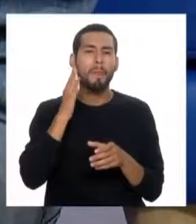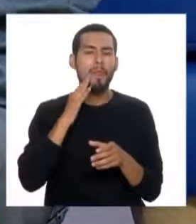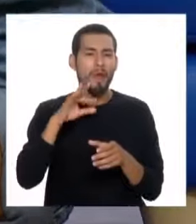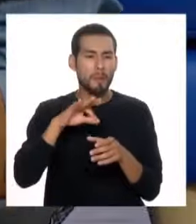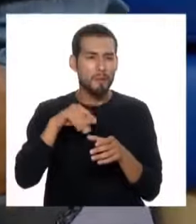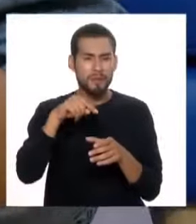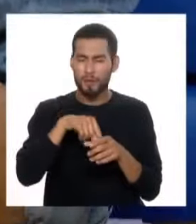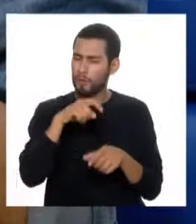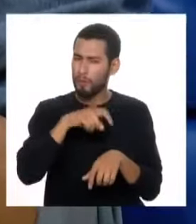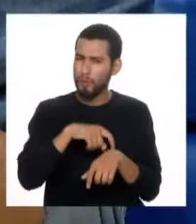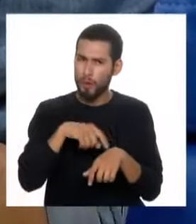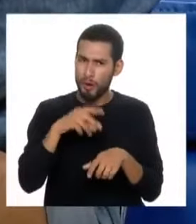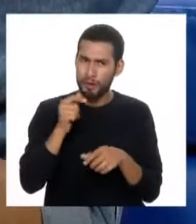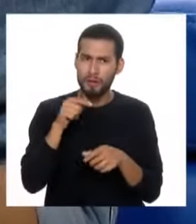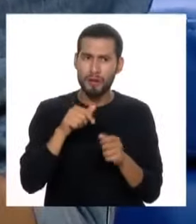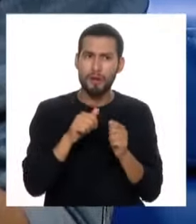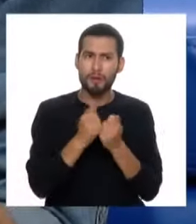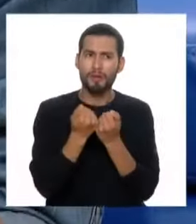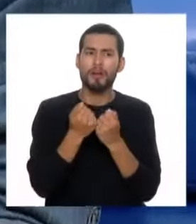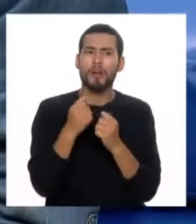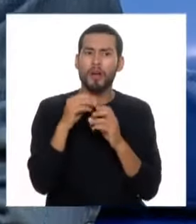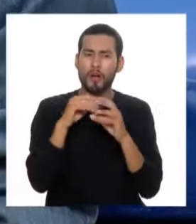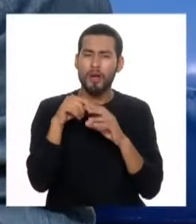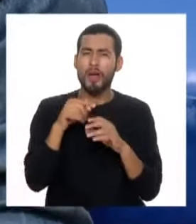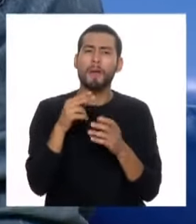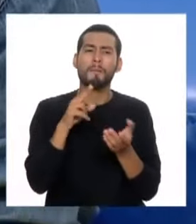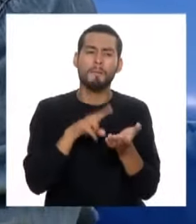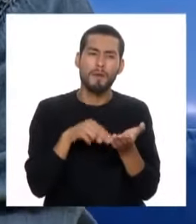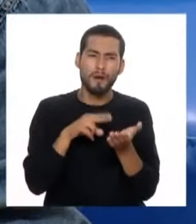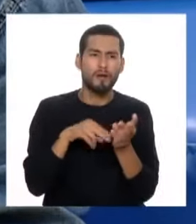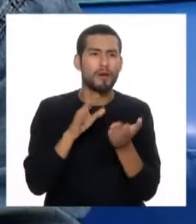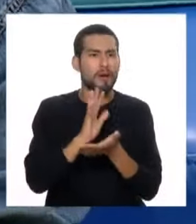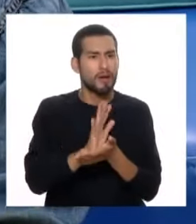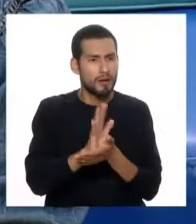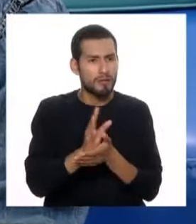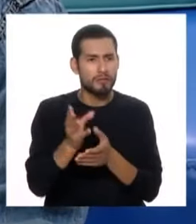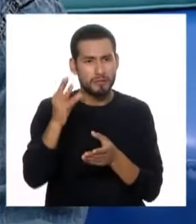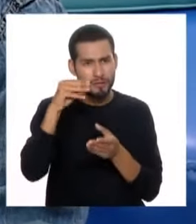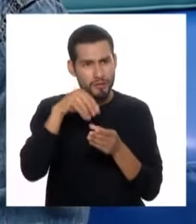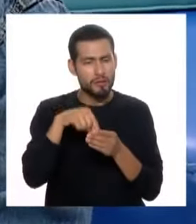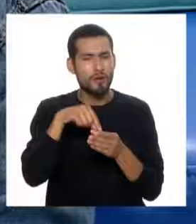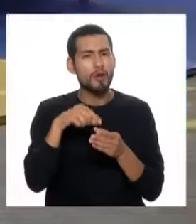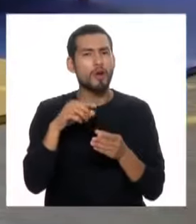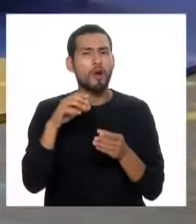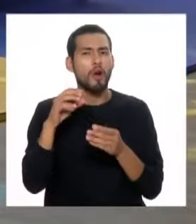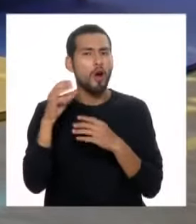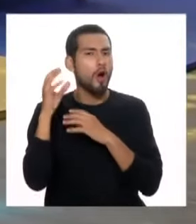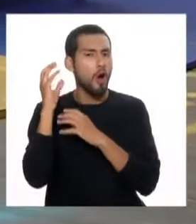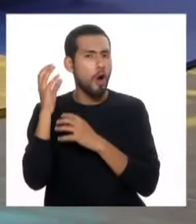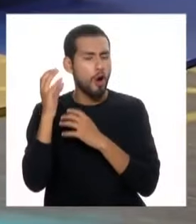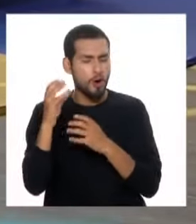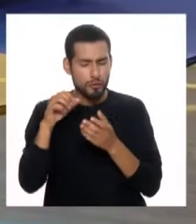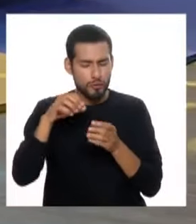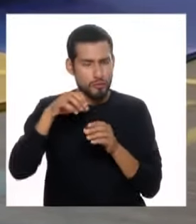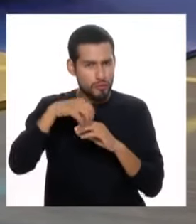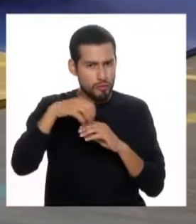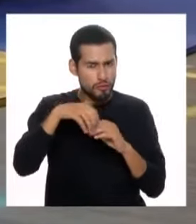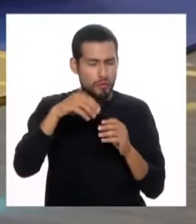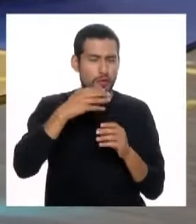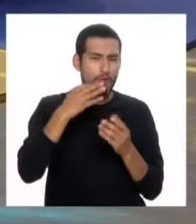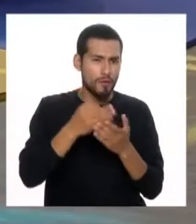en el momento. Es un pan crocante en mantequilla, con queso, que se hace con coquito, con coco